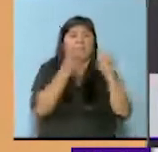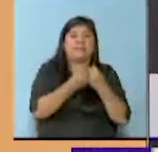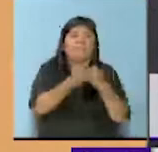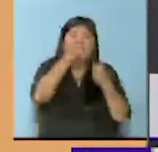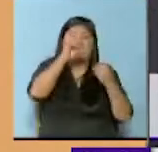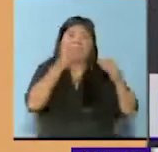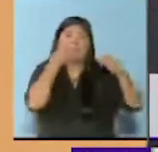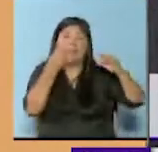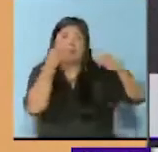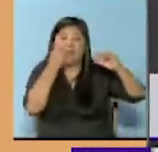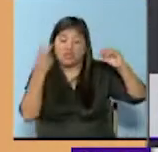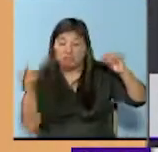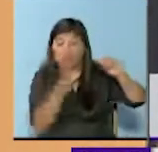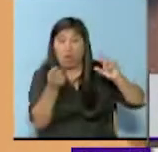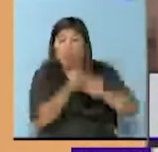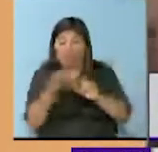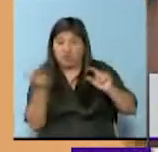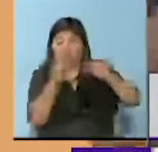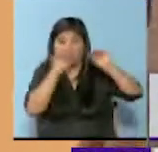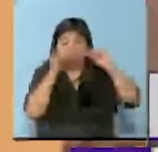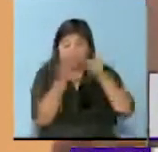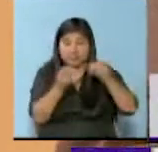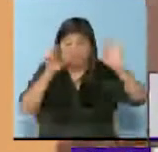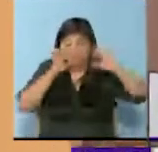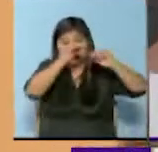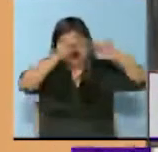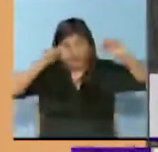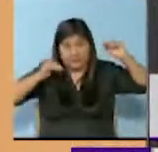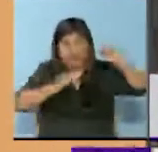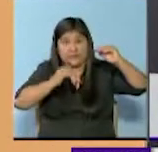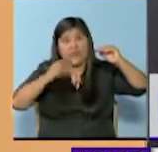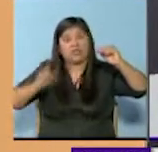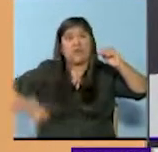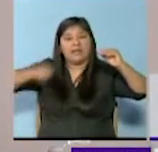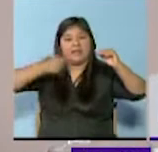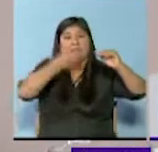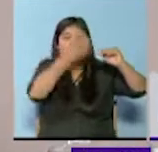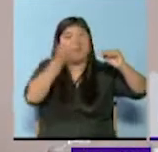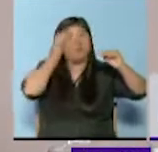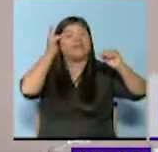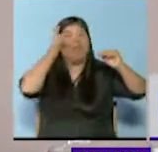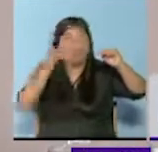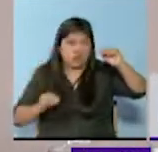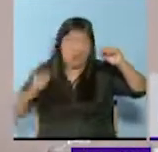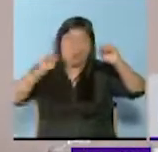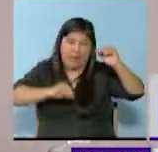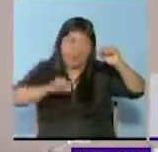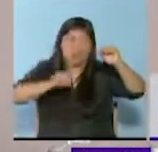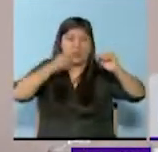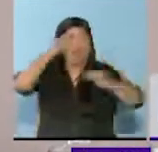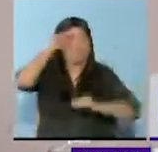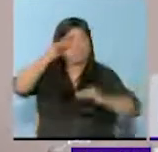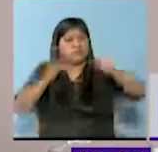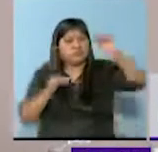ese límite máximo de 84. Es decir, es un movimiento así. ¿Esto se puede detener o